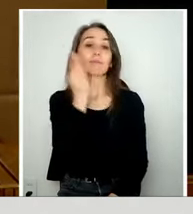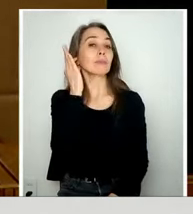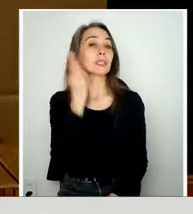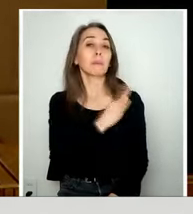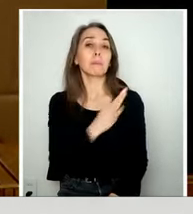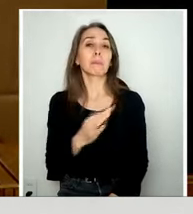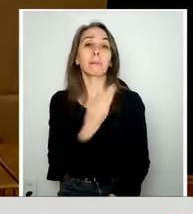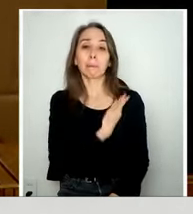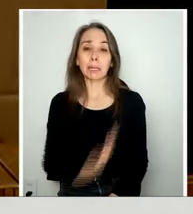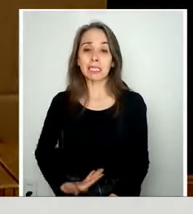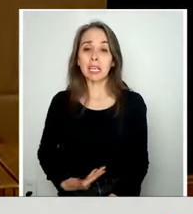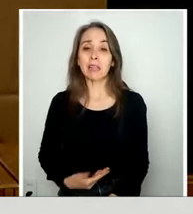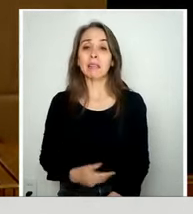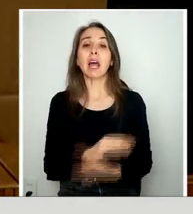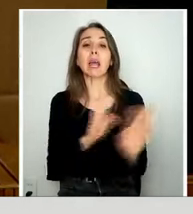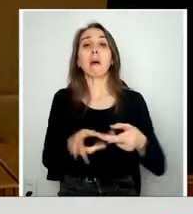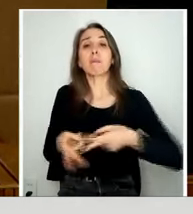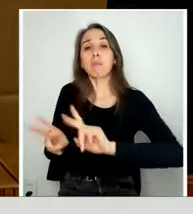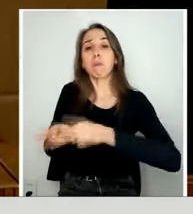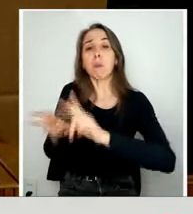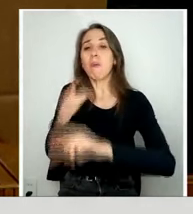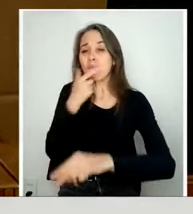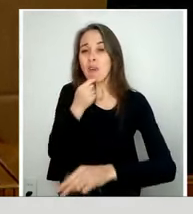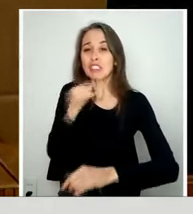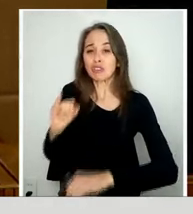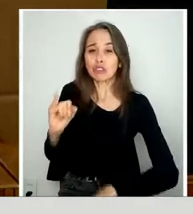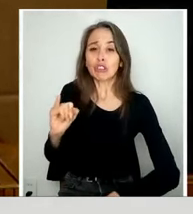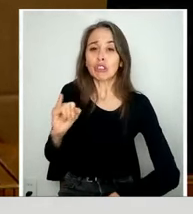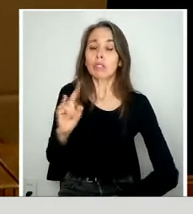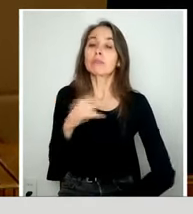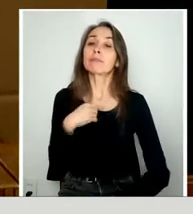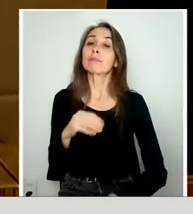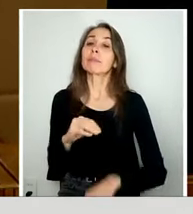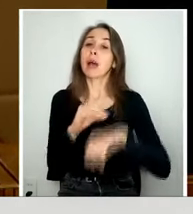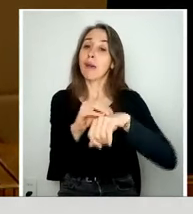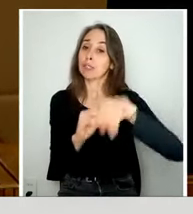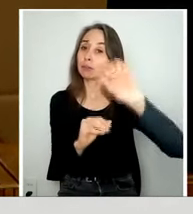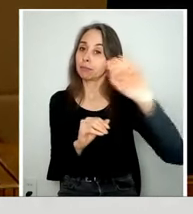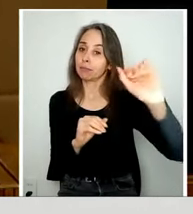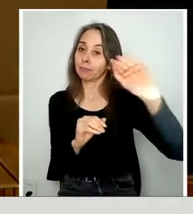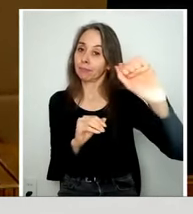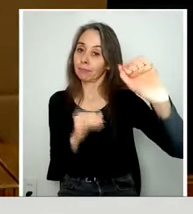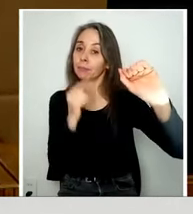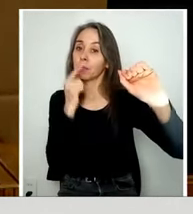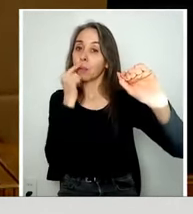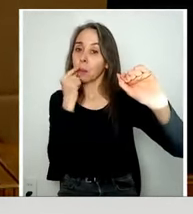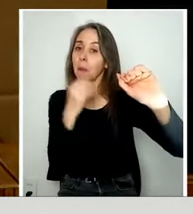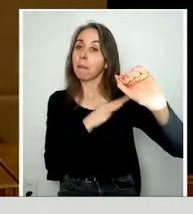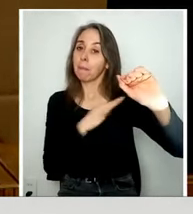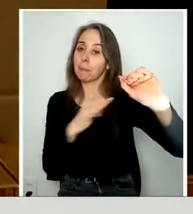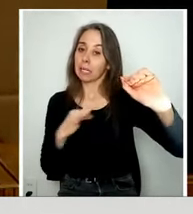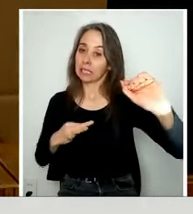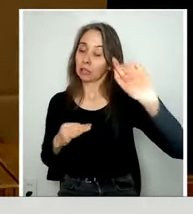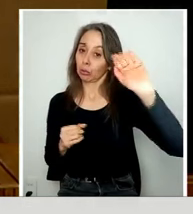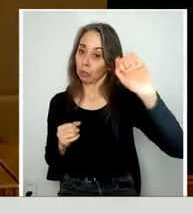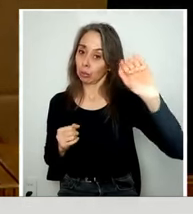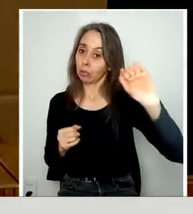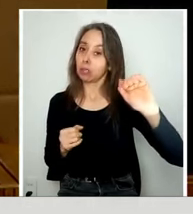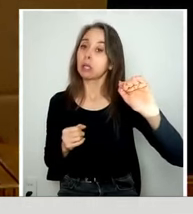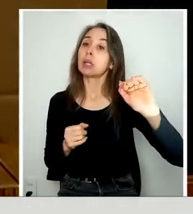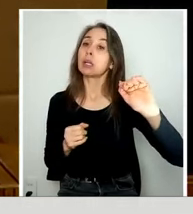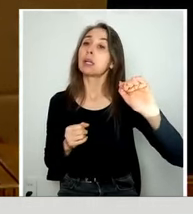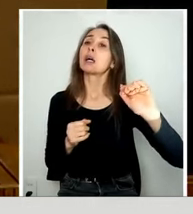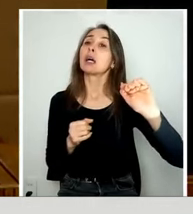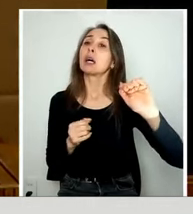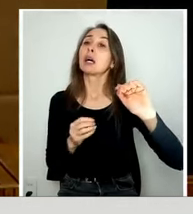facilidades sino que también ya que hago un llamado al ministro para que generemos las condiciones desde el punto de vista